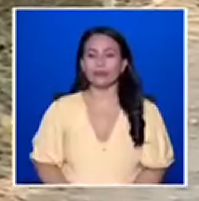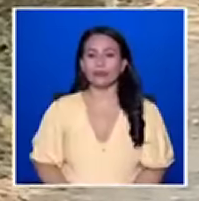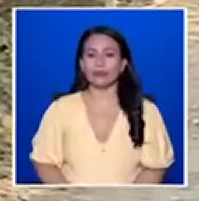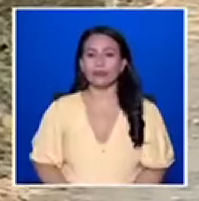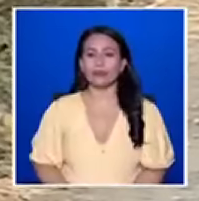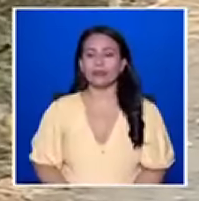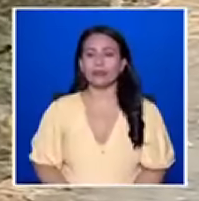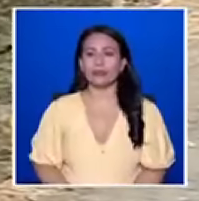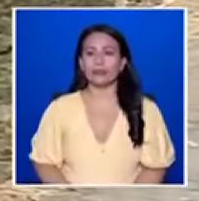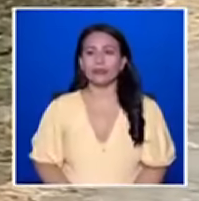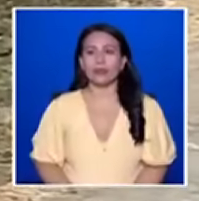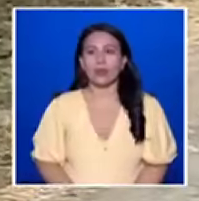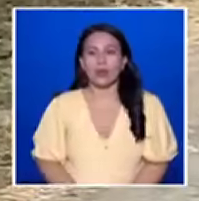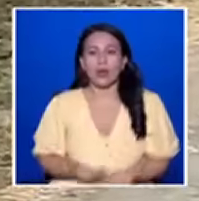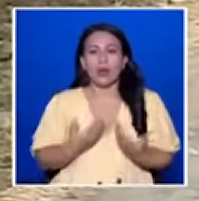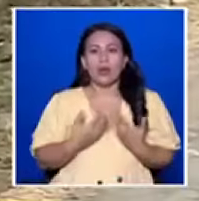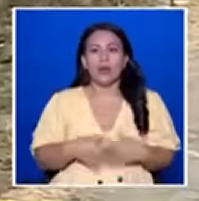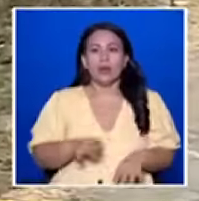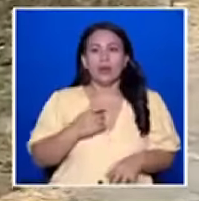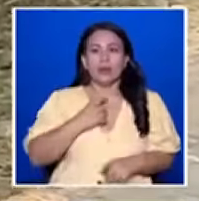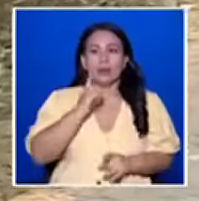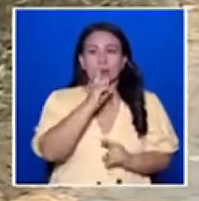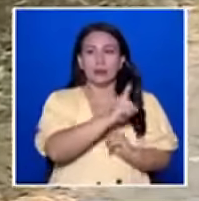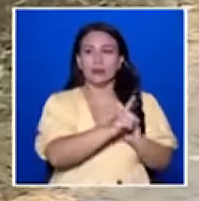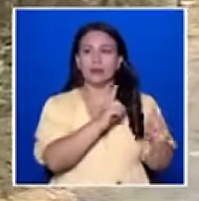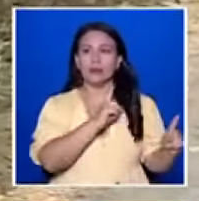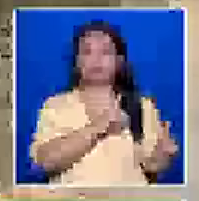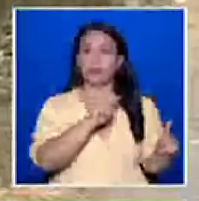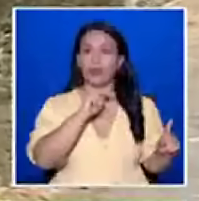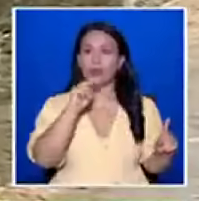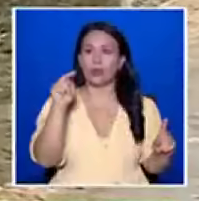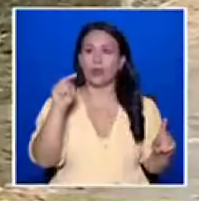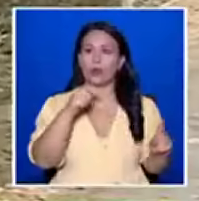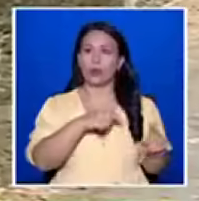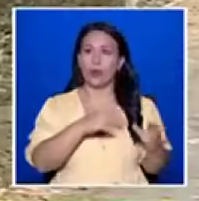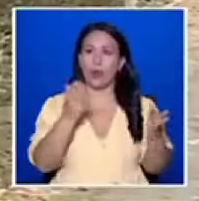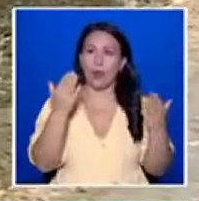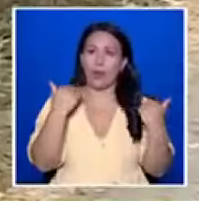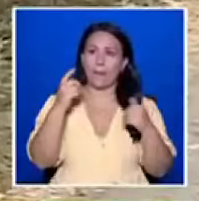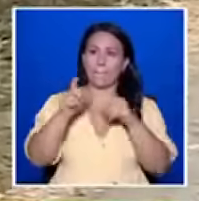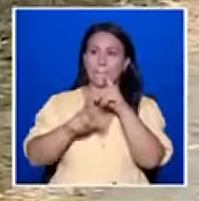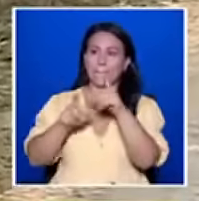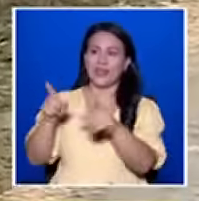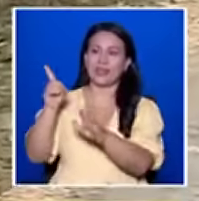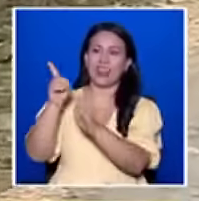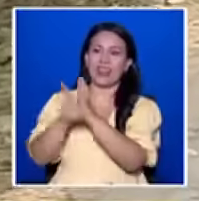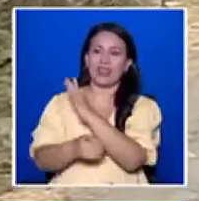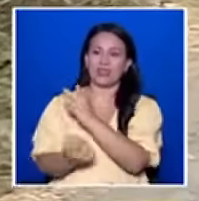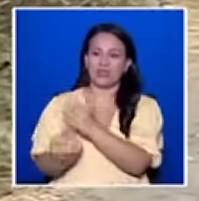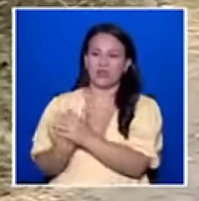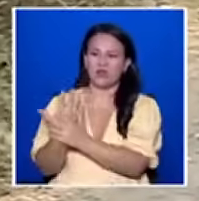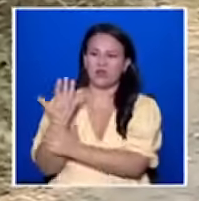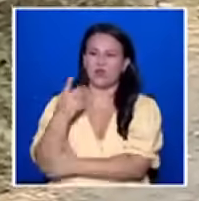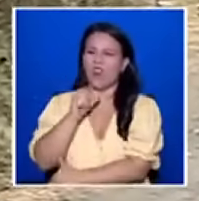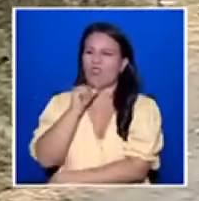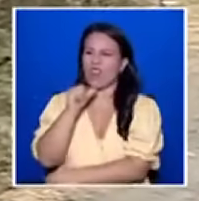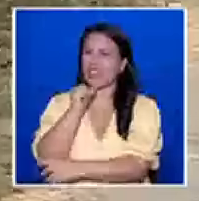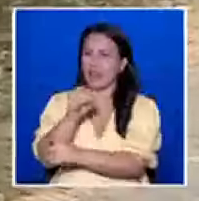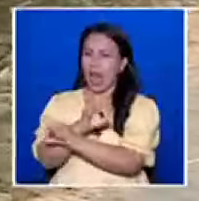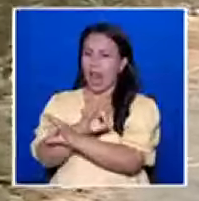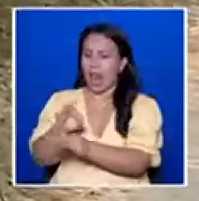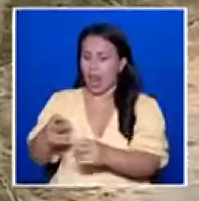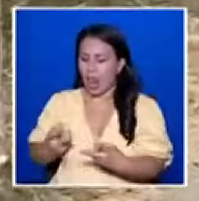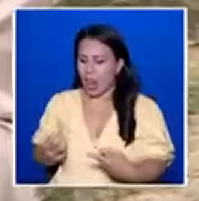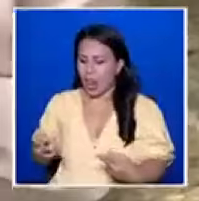Hemos venido hasta la cooperativa Sergio Toral, al noroeste de la ciudad de Guayaquil, donde los habitantes están denunciando la falta de limpieza